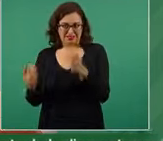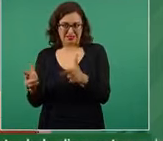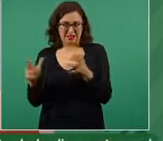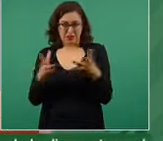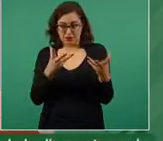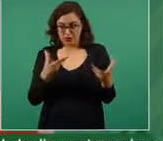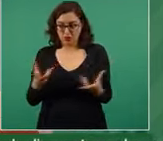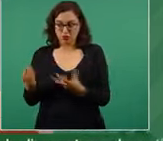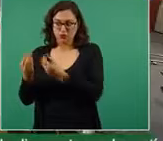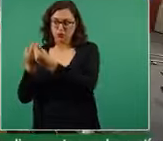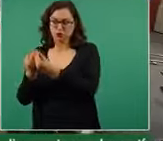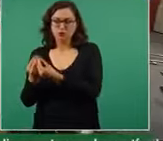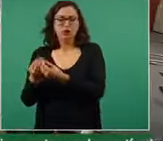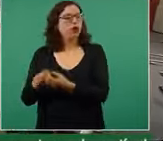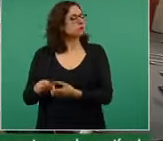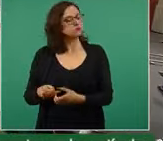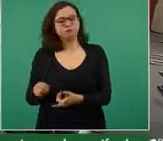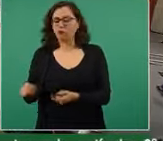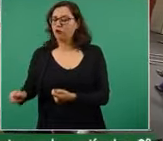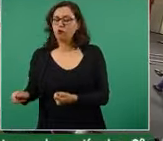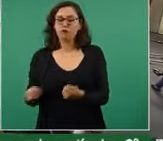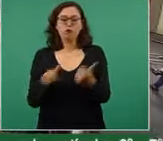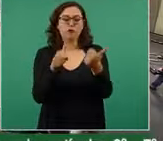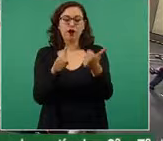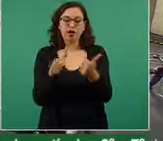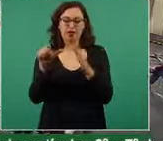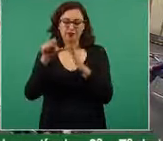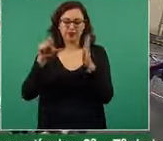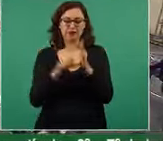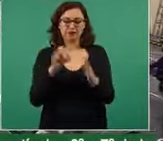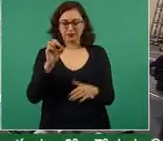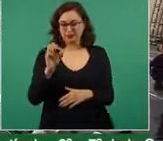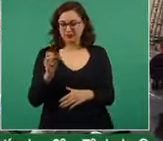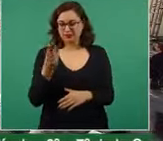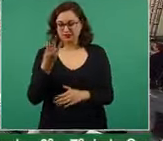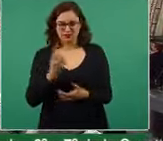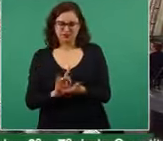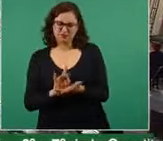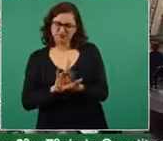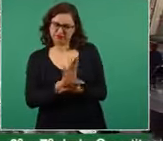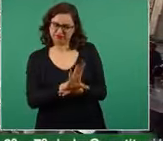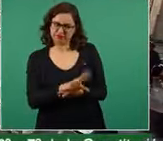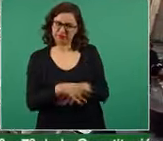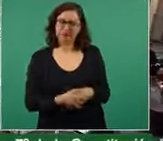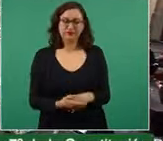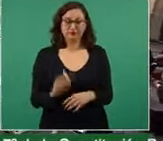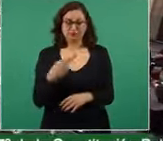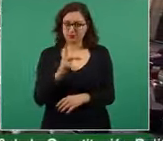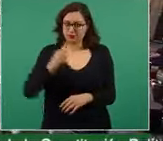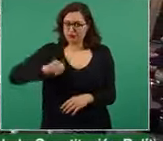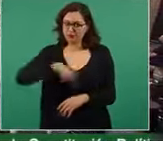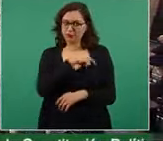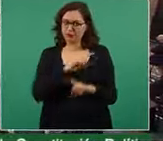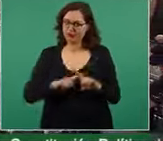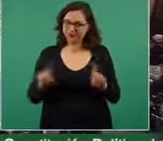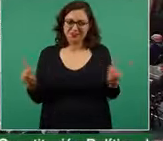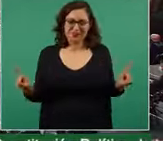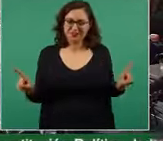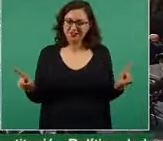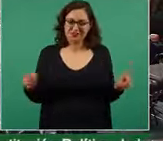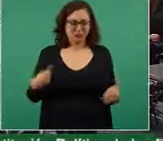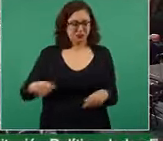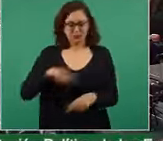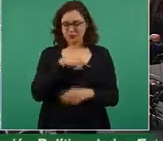en los gobiernos anteriores. Nosotros no vamos a aplicar el 33,